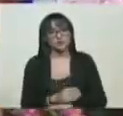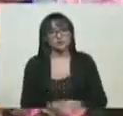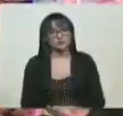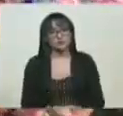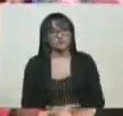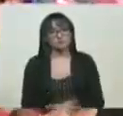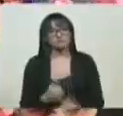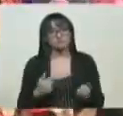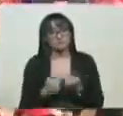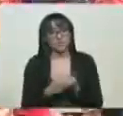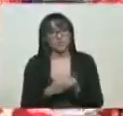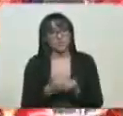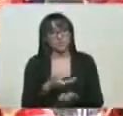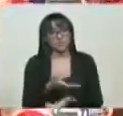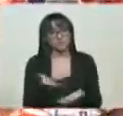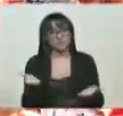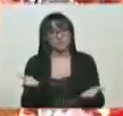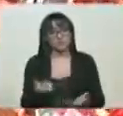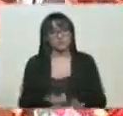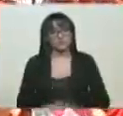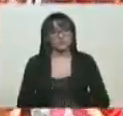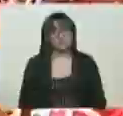Cuento con ustedes.